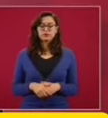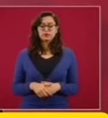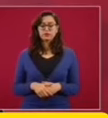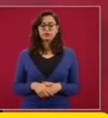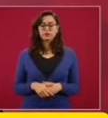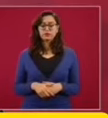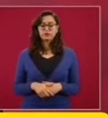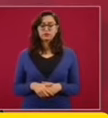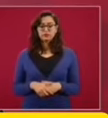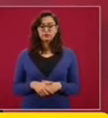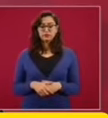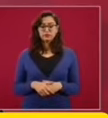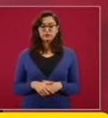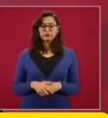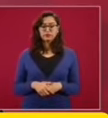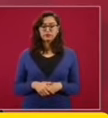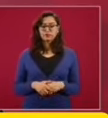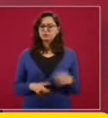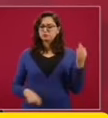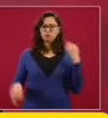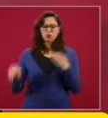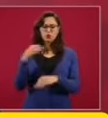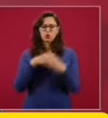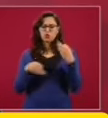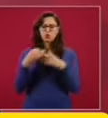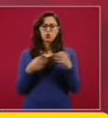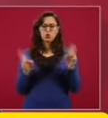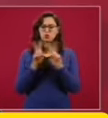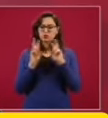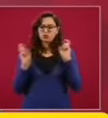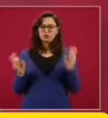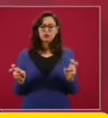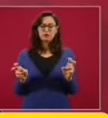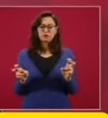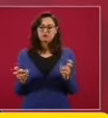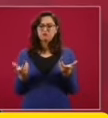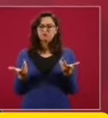entregar, todo lo que debemos de hacer.